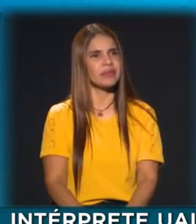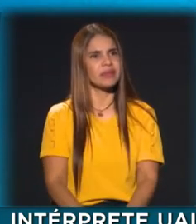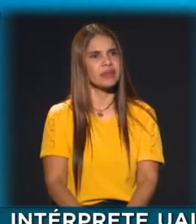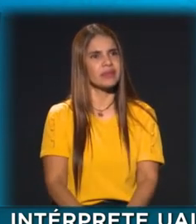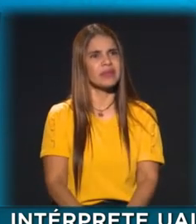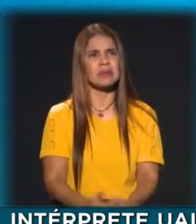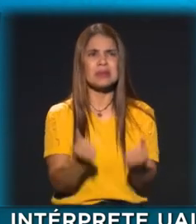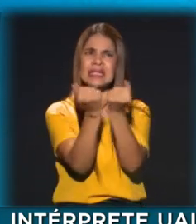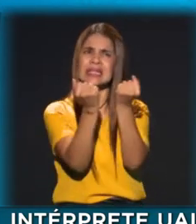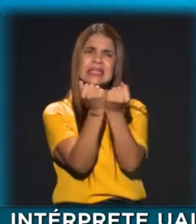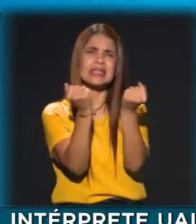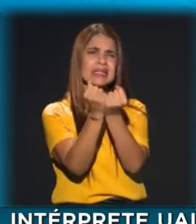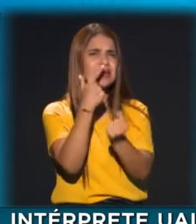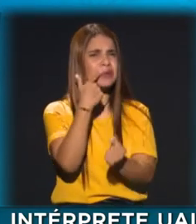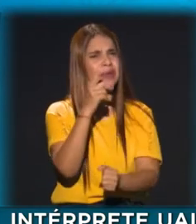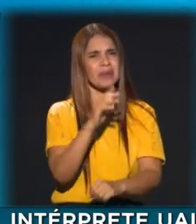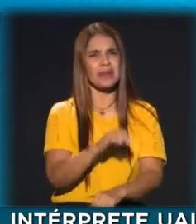Papi, mira.